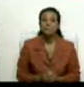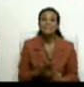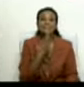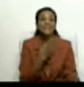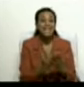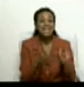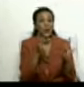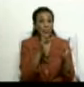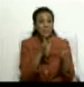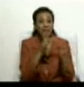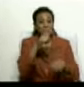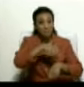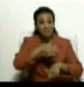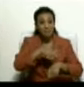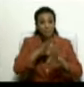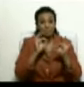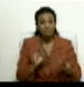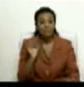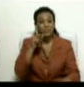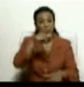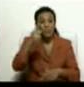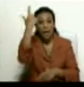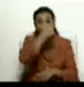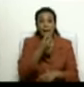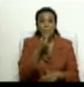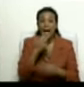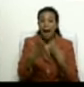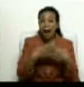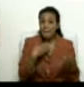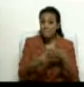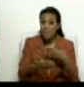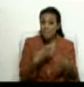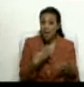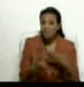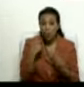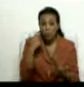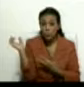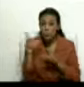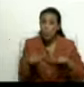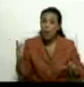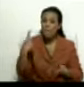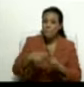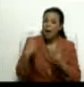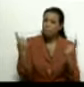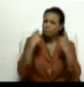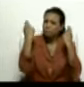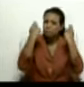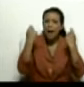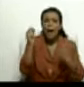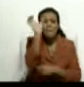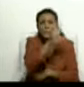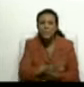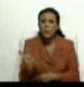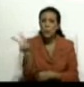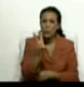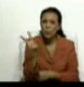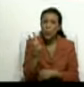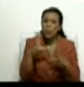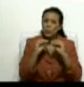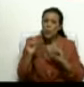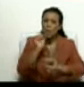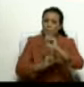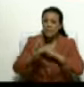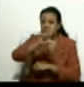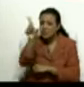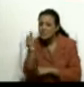Gracias por el contacto, así es. Nos trasladamos al sector Antímano de Caracas, que se sumó a la campaña Venezuela Toda en defensa del territorio